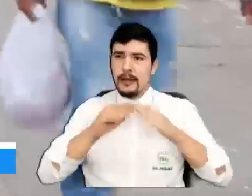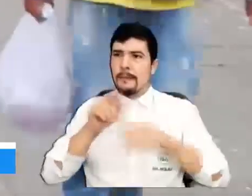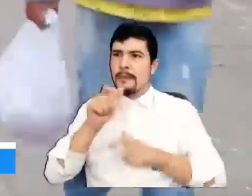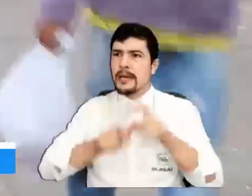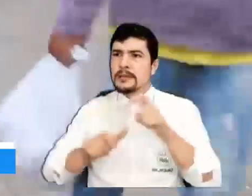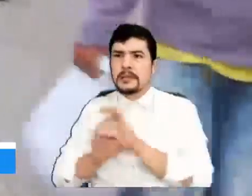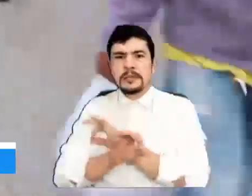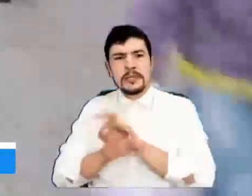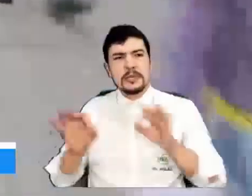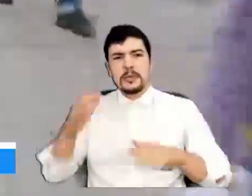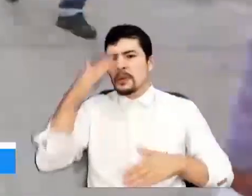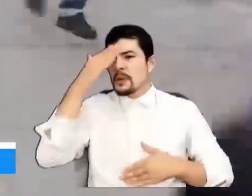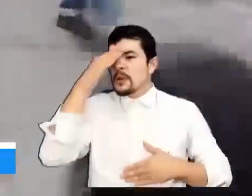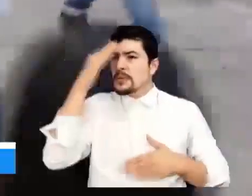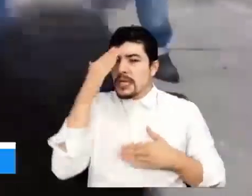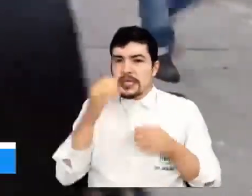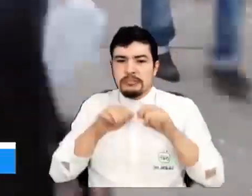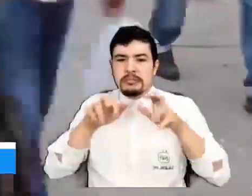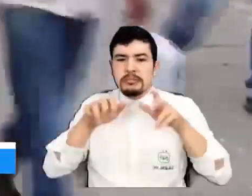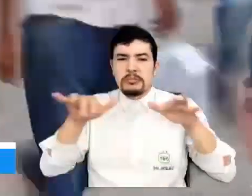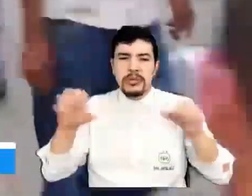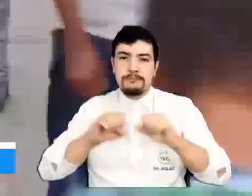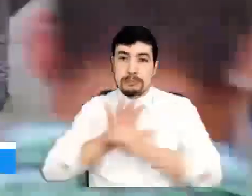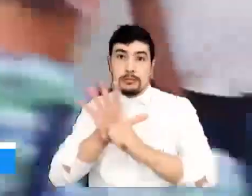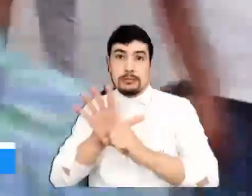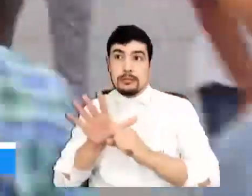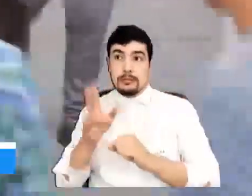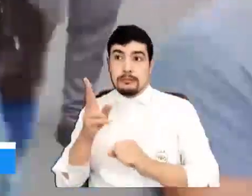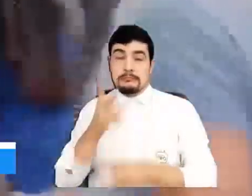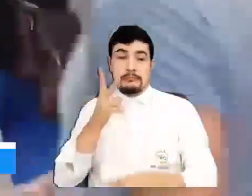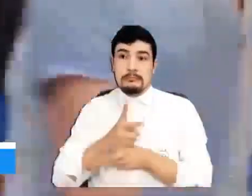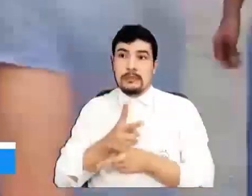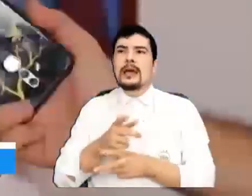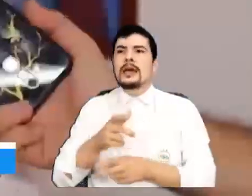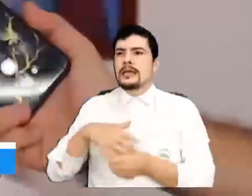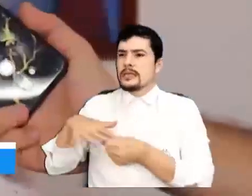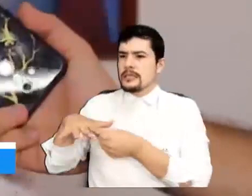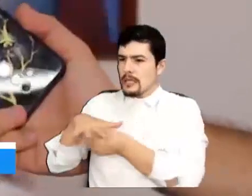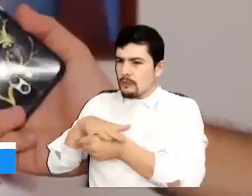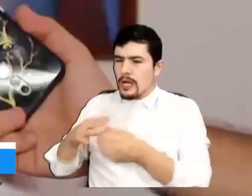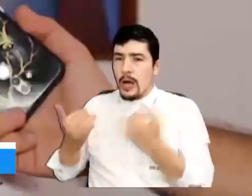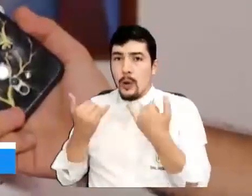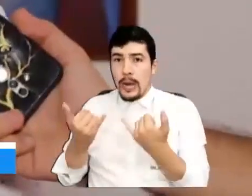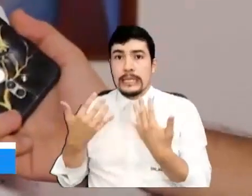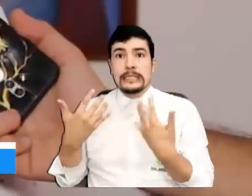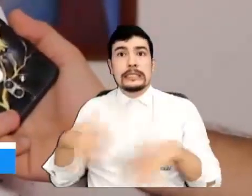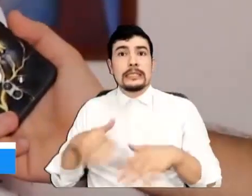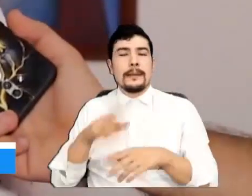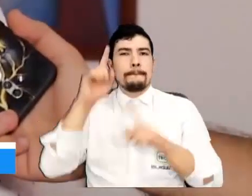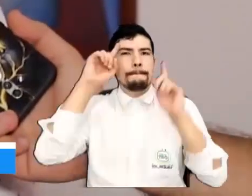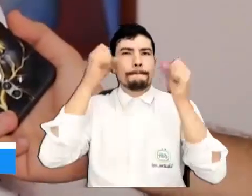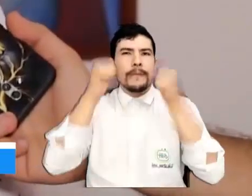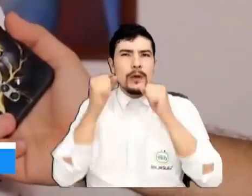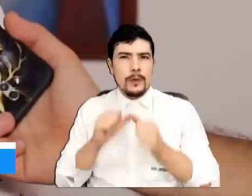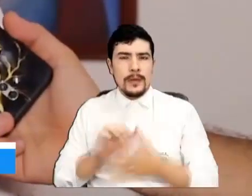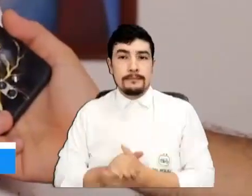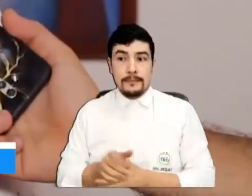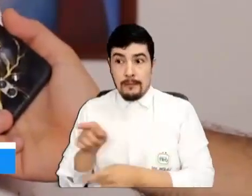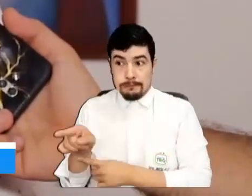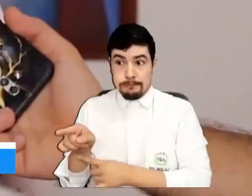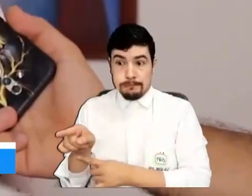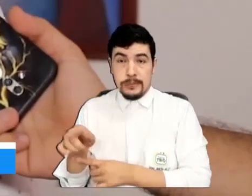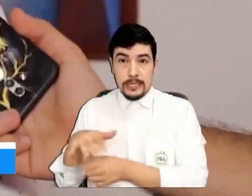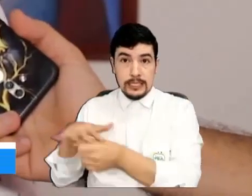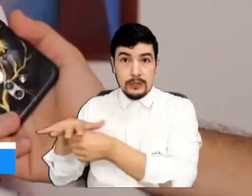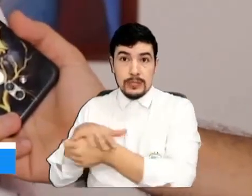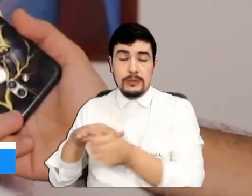decreto presidencial es muy amplio y no permite limitaciones al sector del comercio. La alcaldía municipal hizo una reunión con los